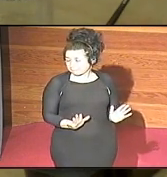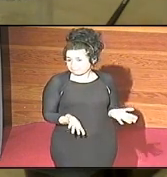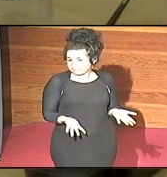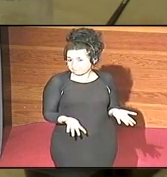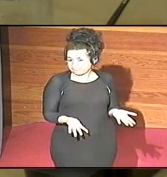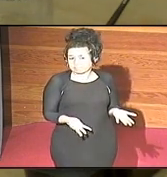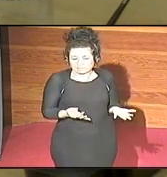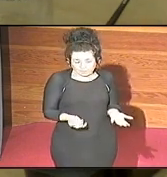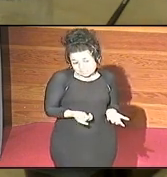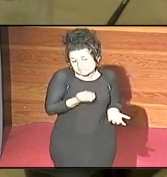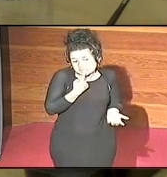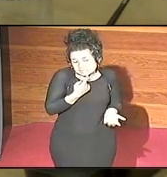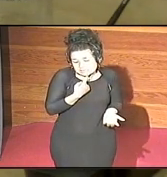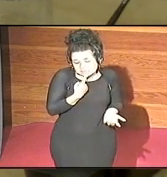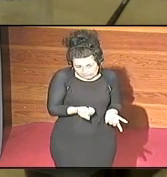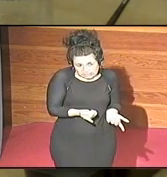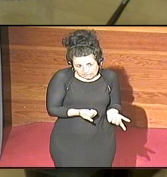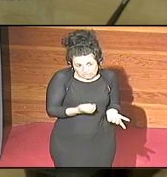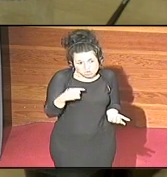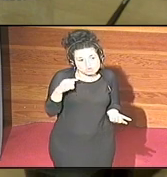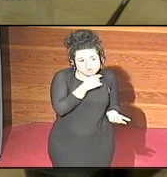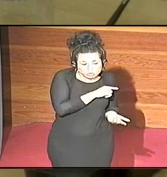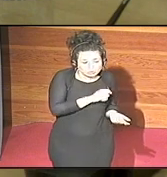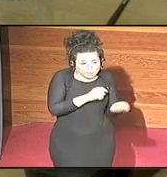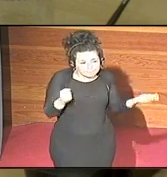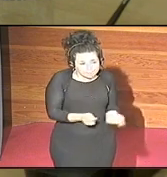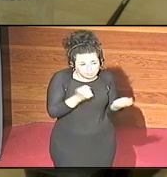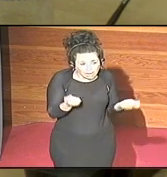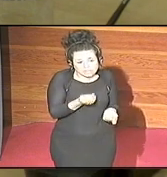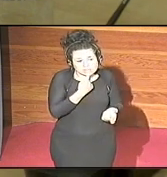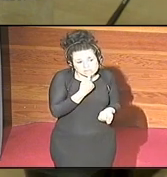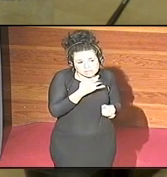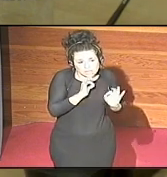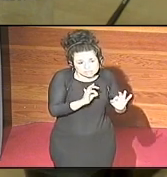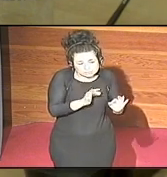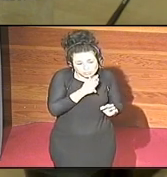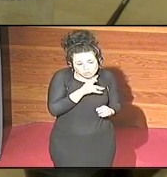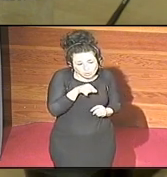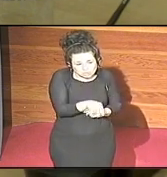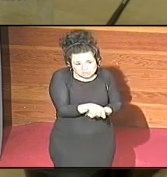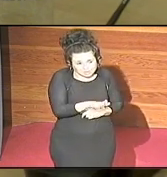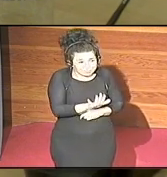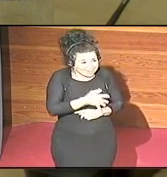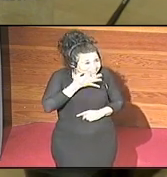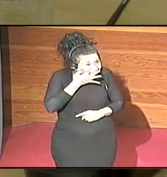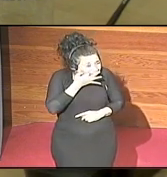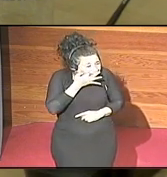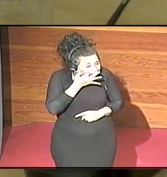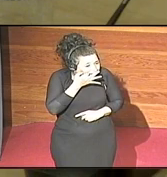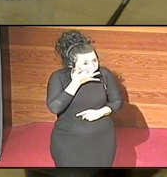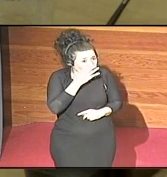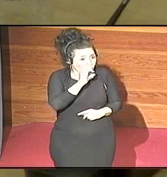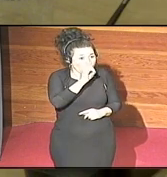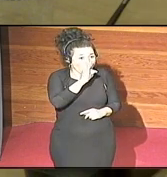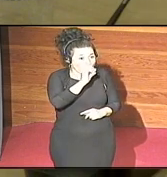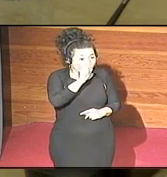la narrativa, la propaganda rusa ha ido diciendo. Pero no ha habido ejercicios de la